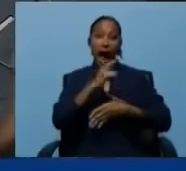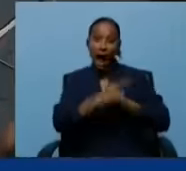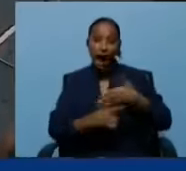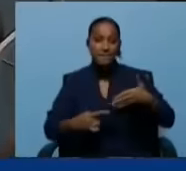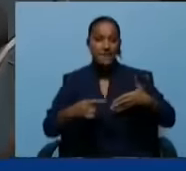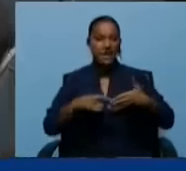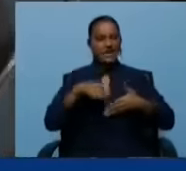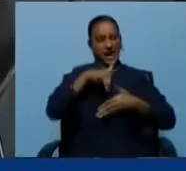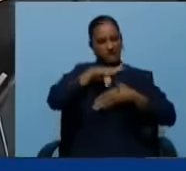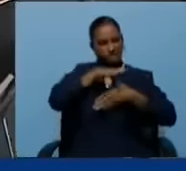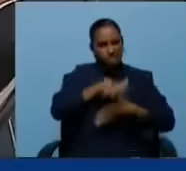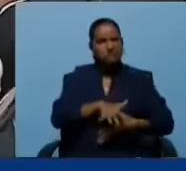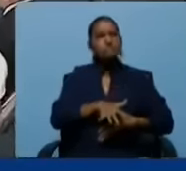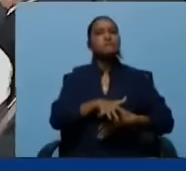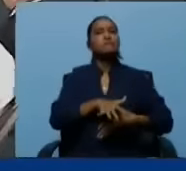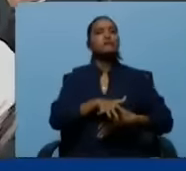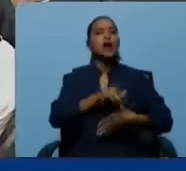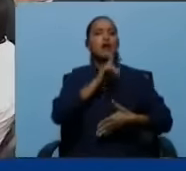libertad.